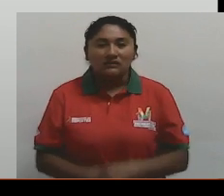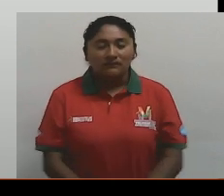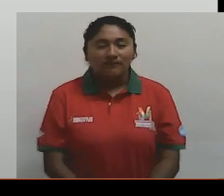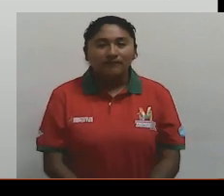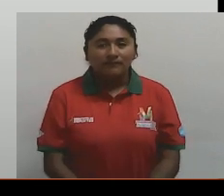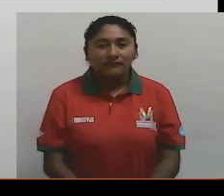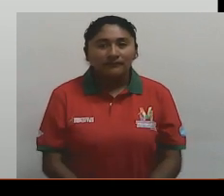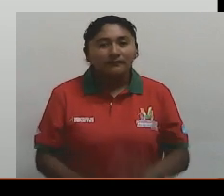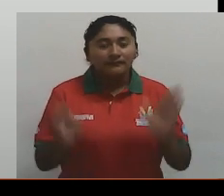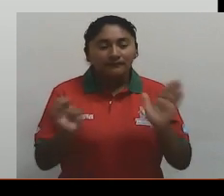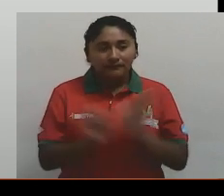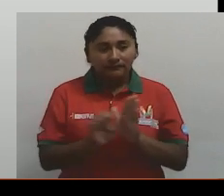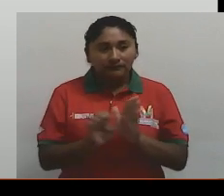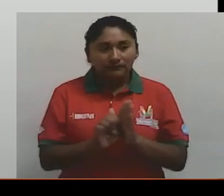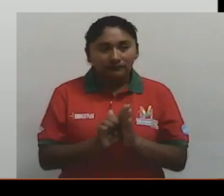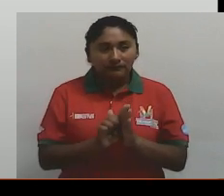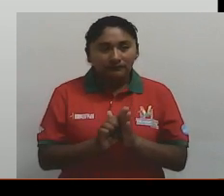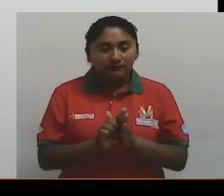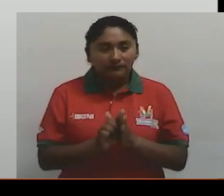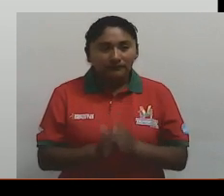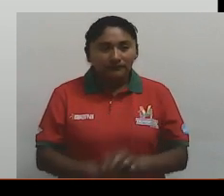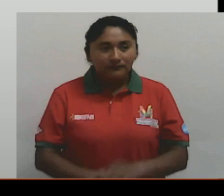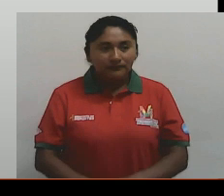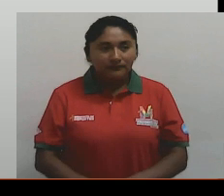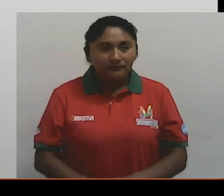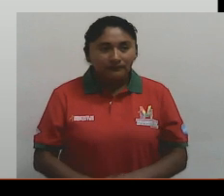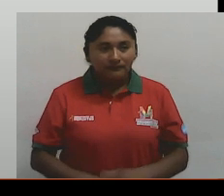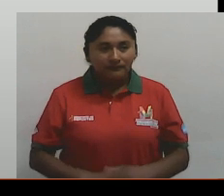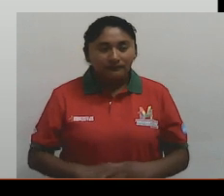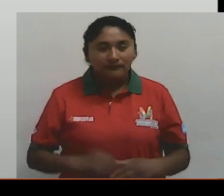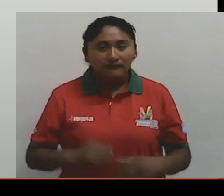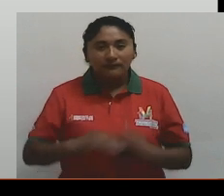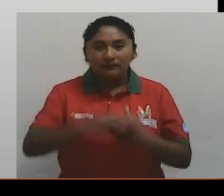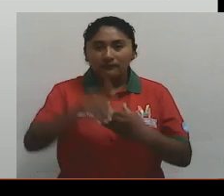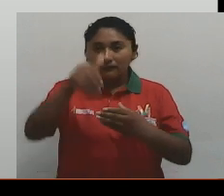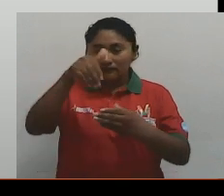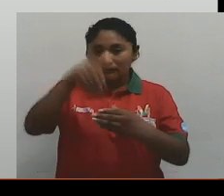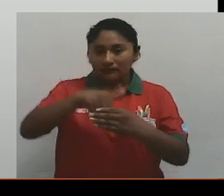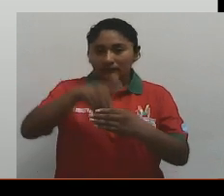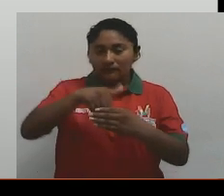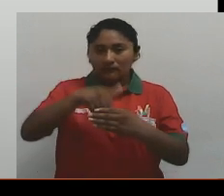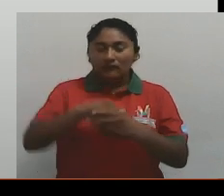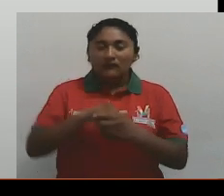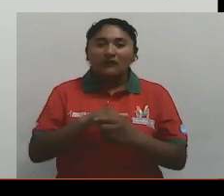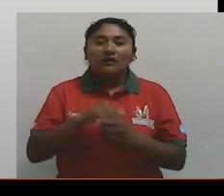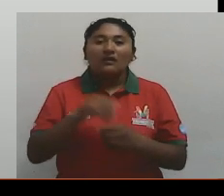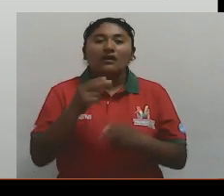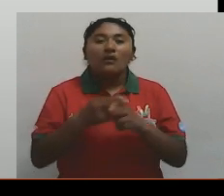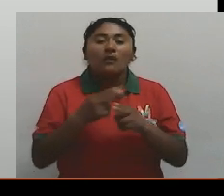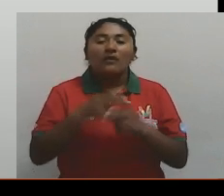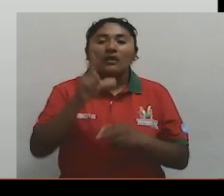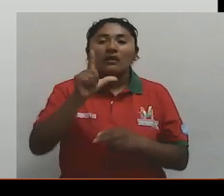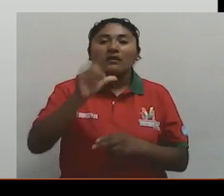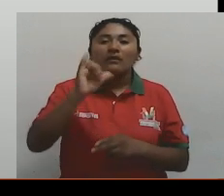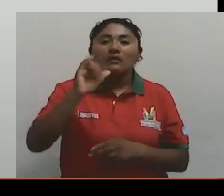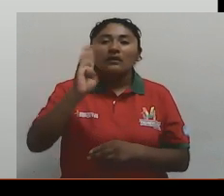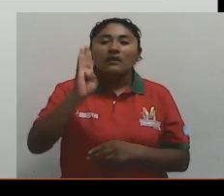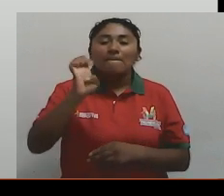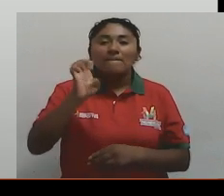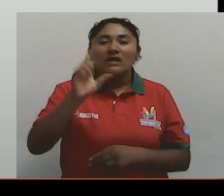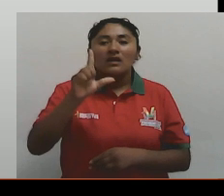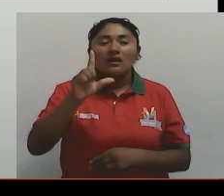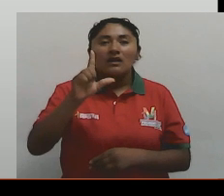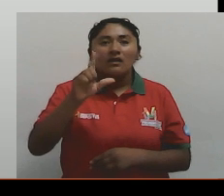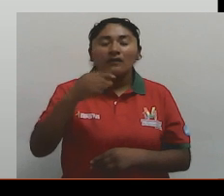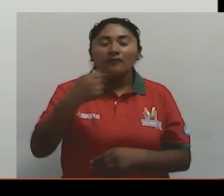Por ejemplo, tenemos la inclusión del líbero. La inclusión de un jugador especialista en defensa, el líbero, provocó un